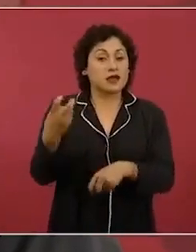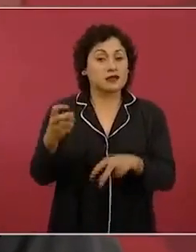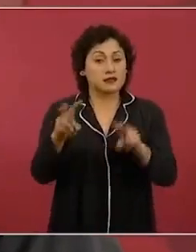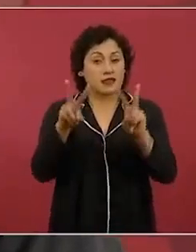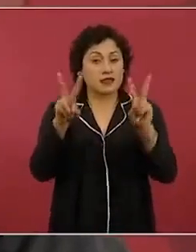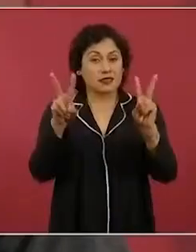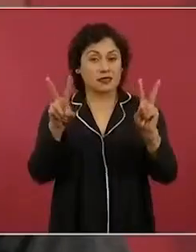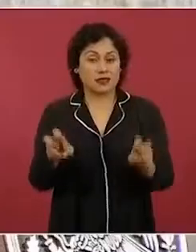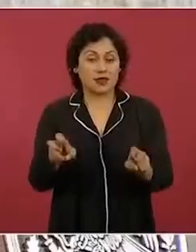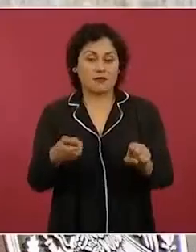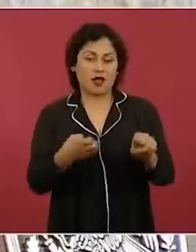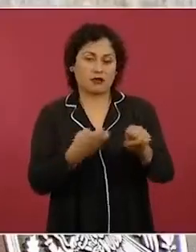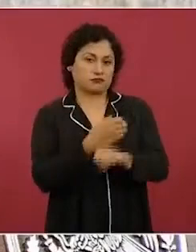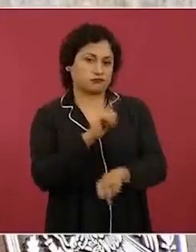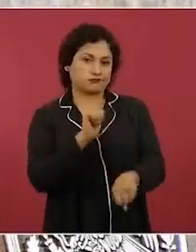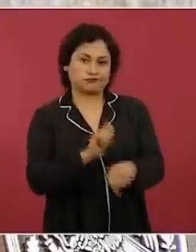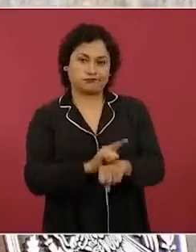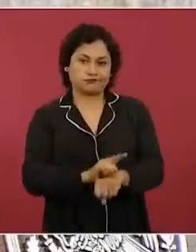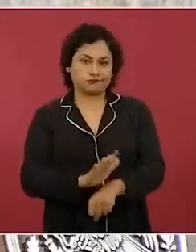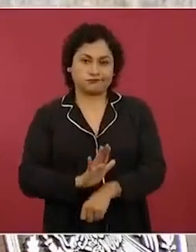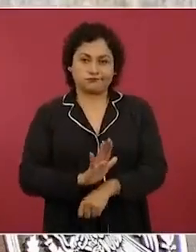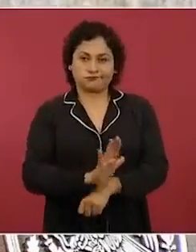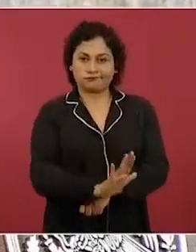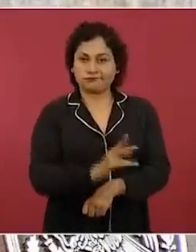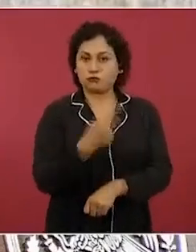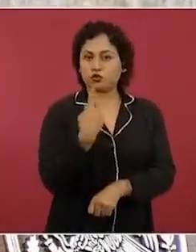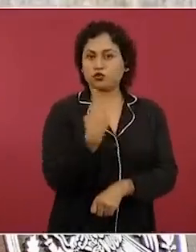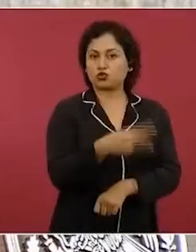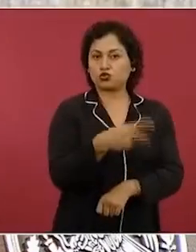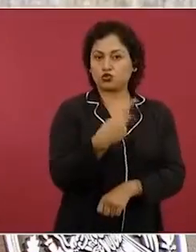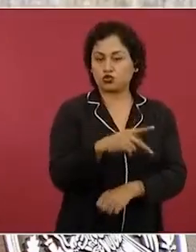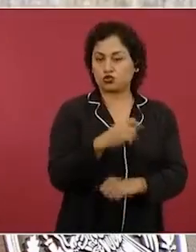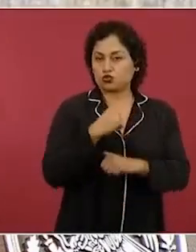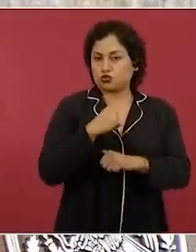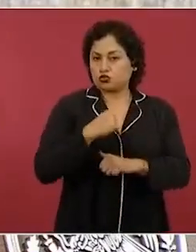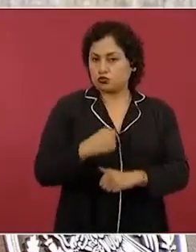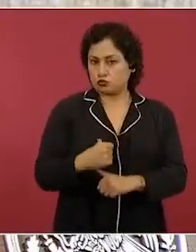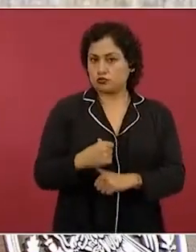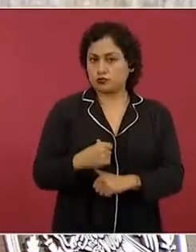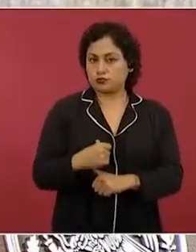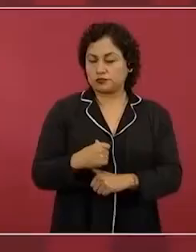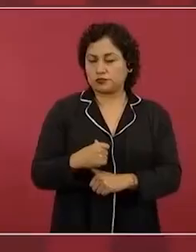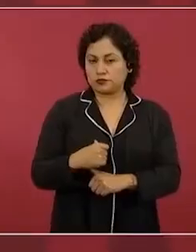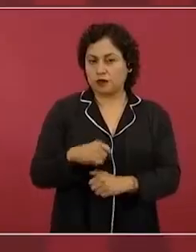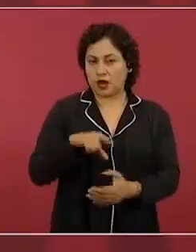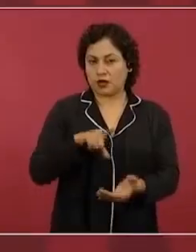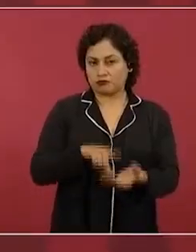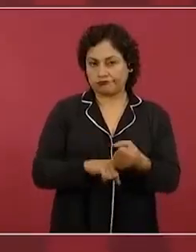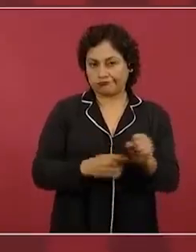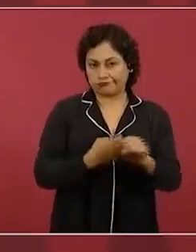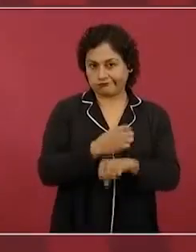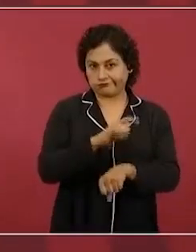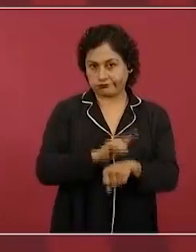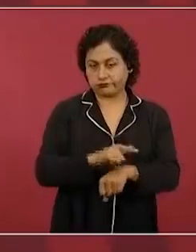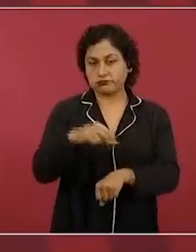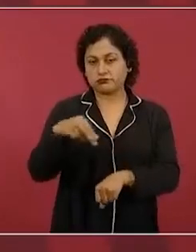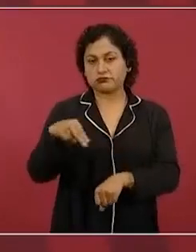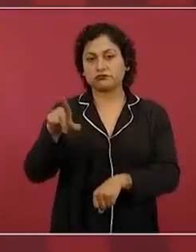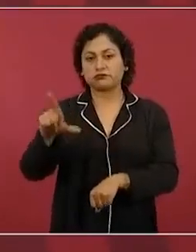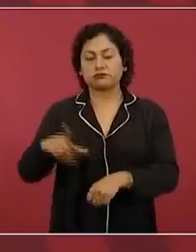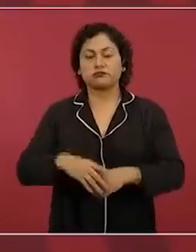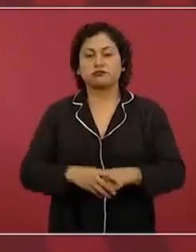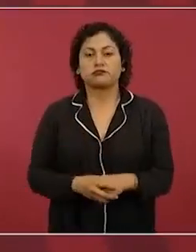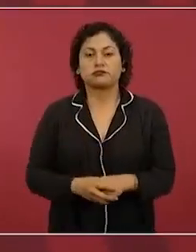del Estado de Nuevo León, de las autoridades de Nuevo León. Yo me